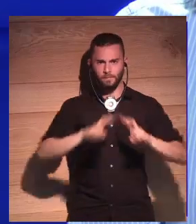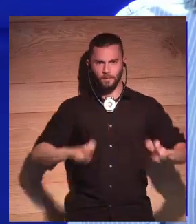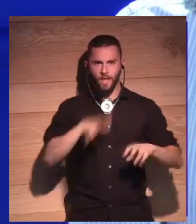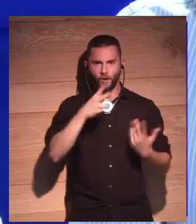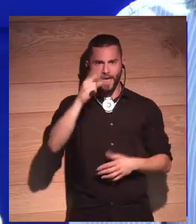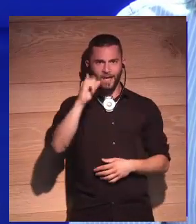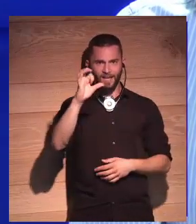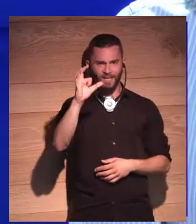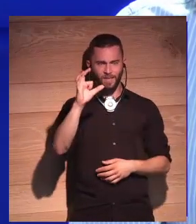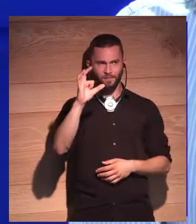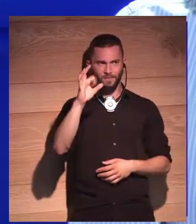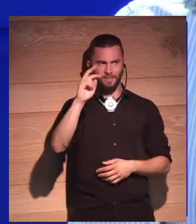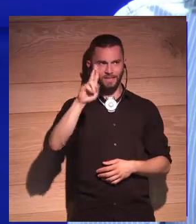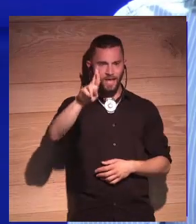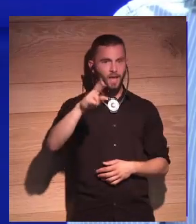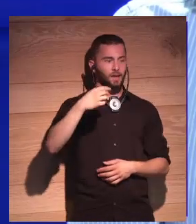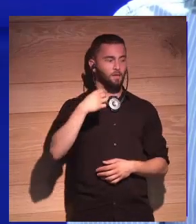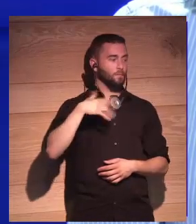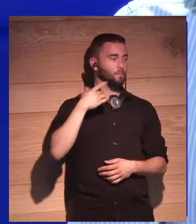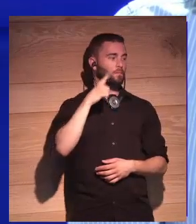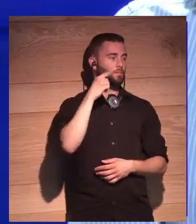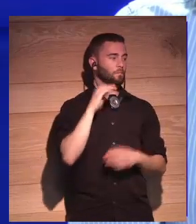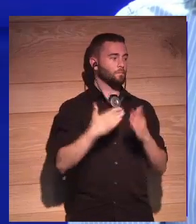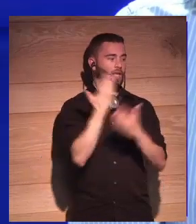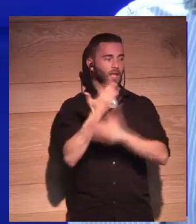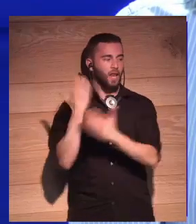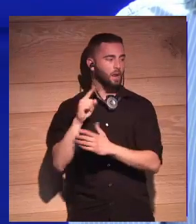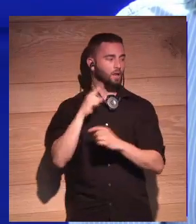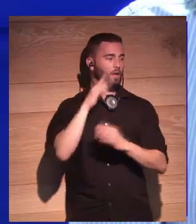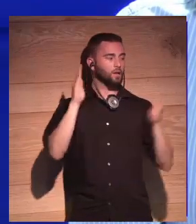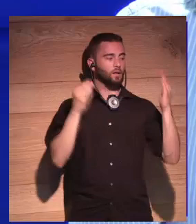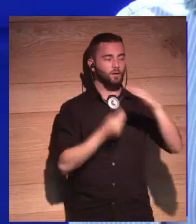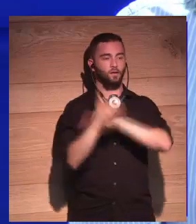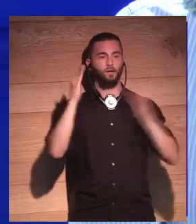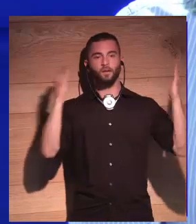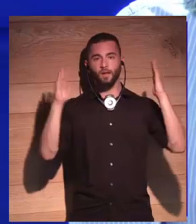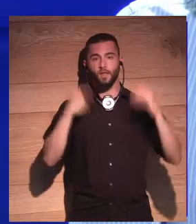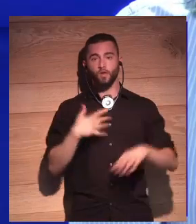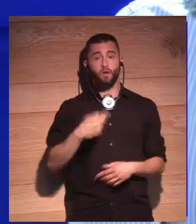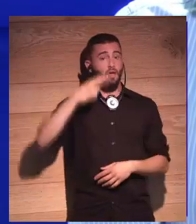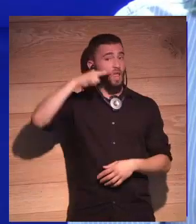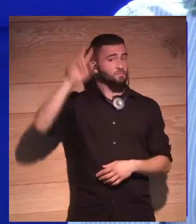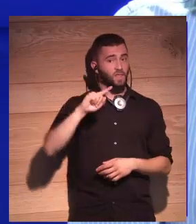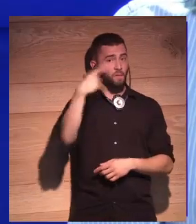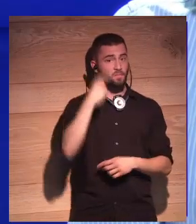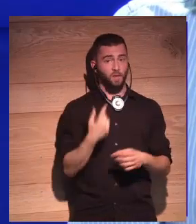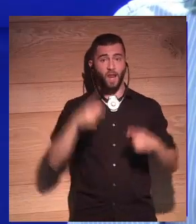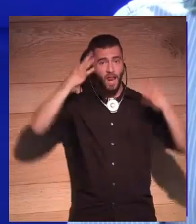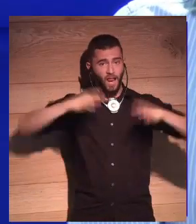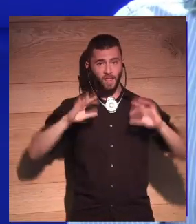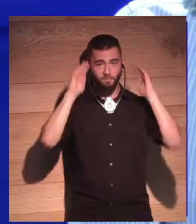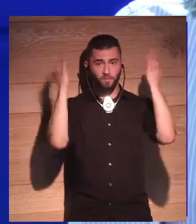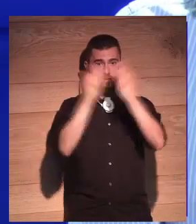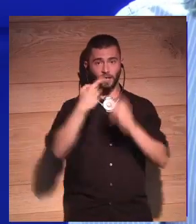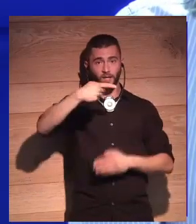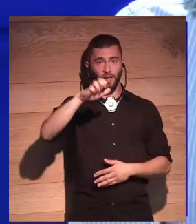los millennials hablan de que bueno, esto es así, yo mi primera experiencia con la realidad virtual pues fue ver los estudios de George